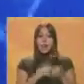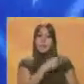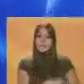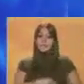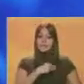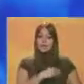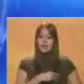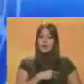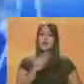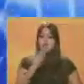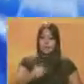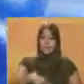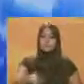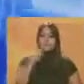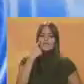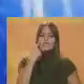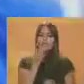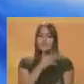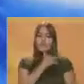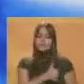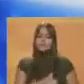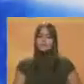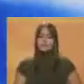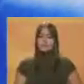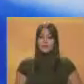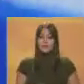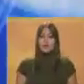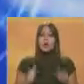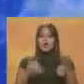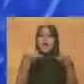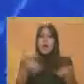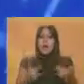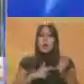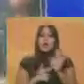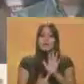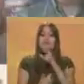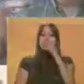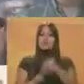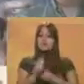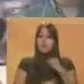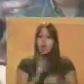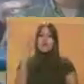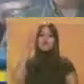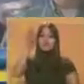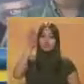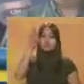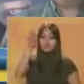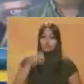misiones que presentarán próximamente. Vamos a escucharlo. Estamos empezando a mostrar cómo va a ser el futuro.